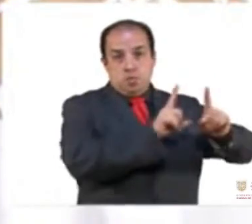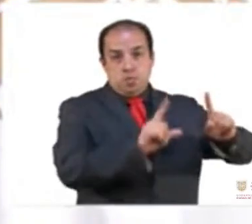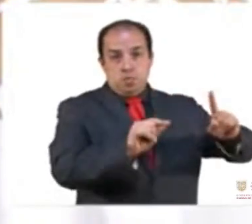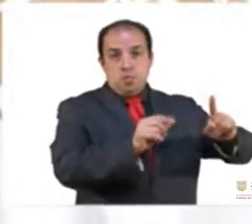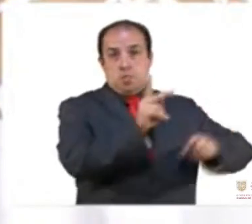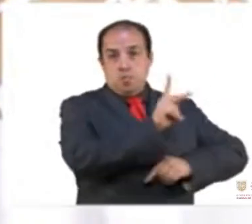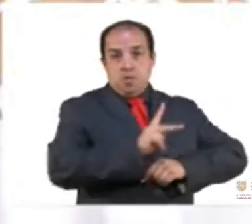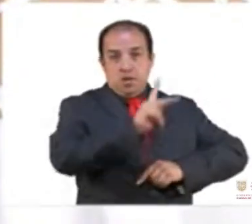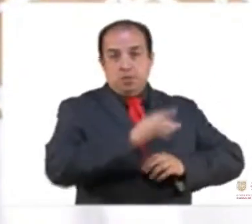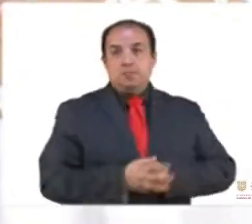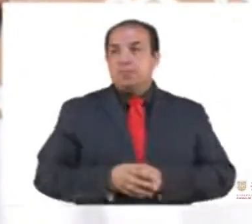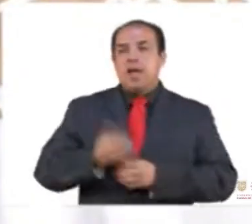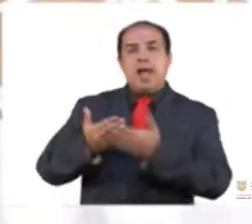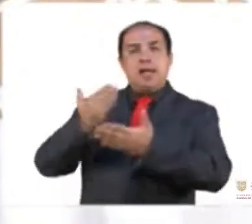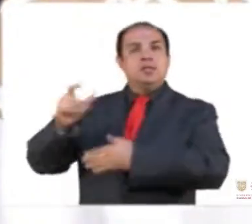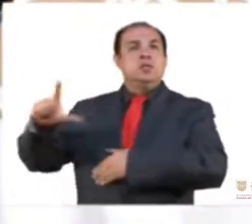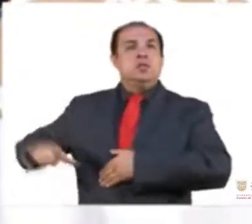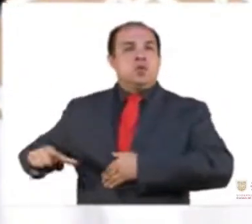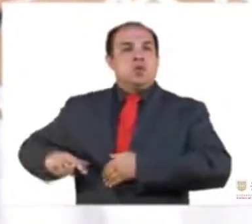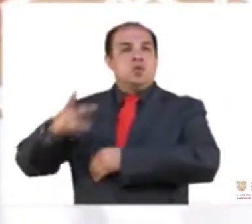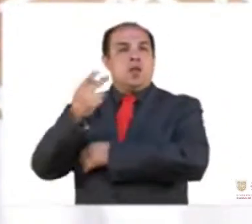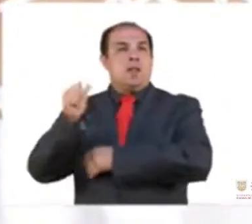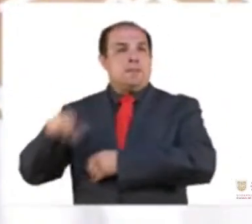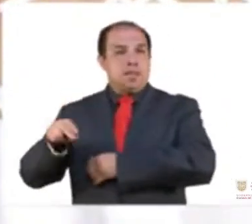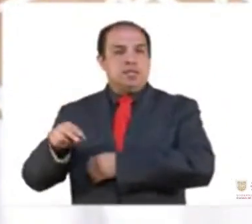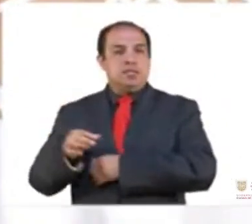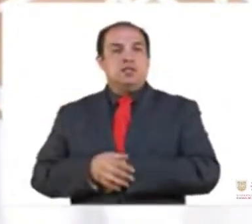defendió por años a García Luna,